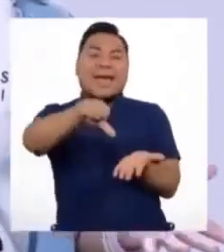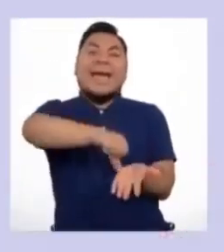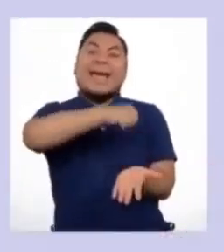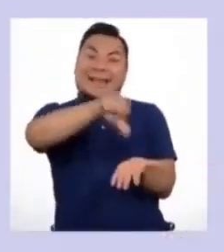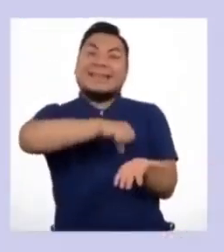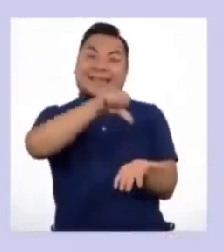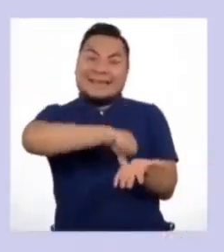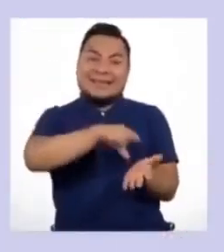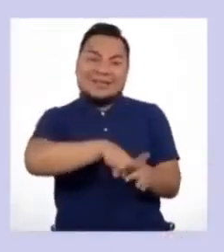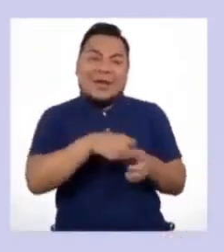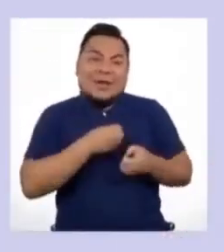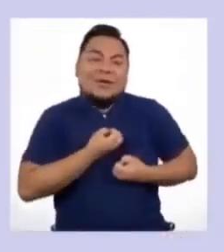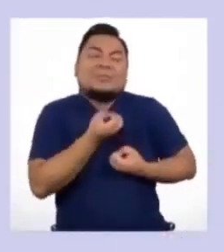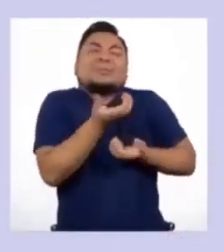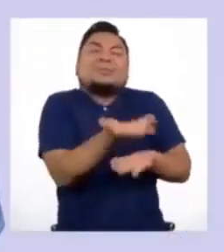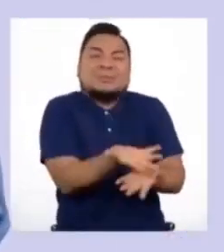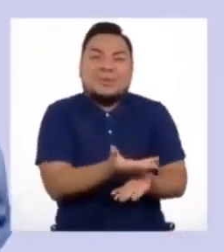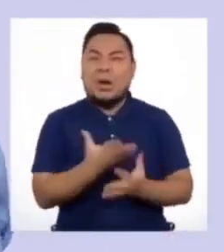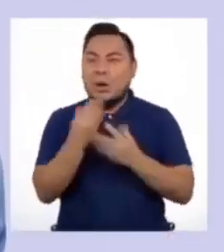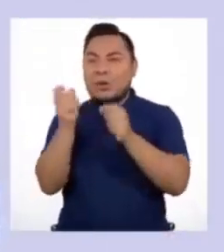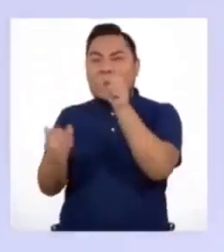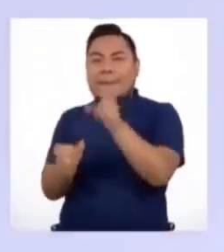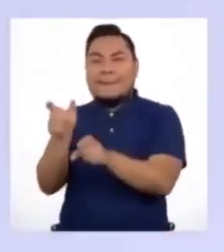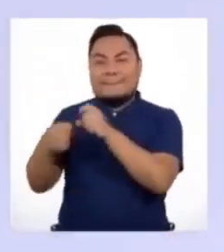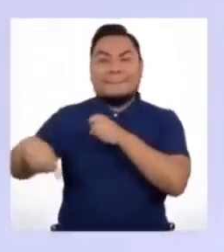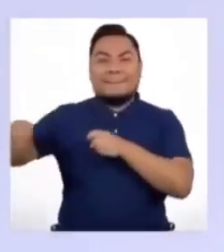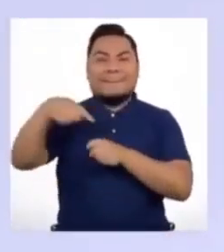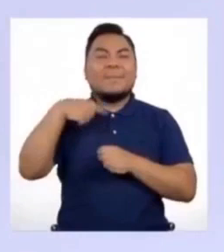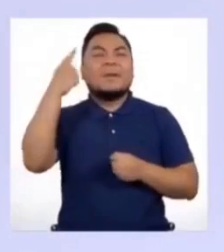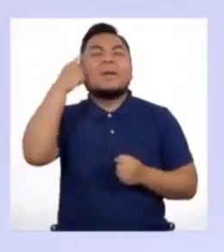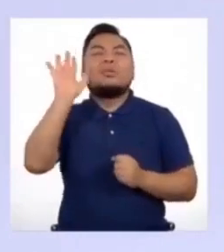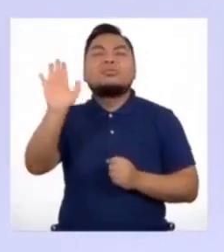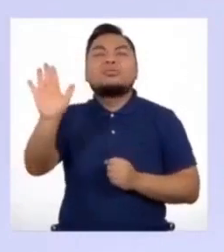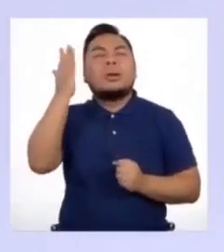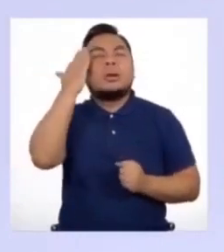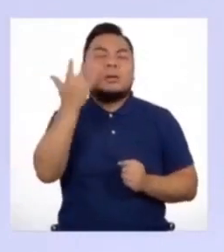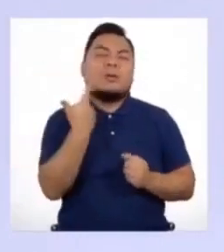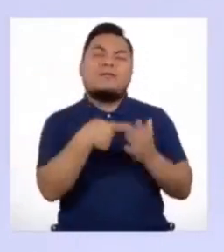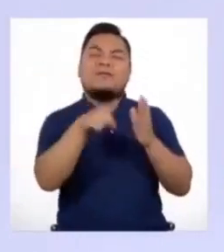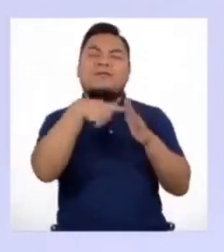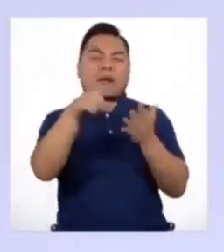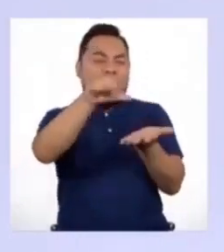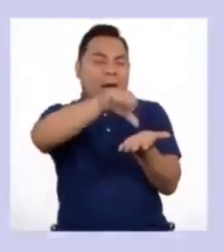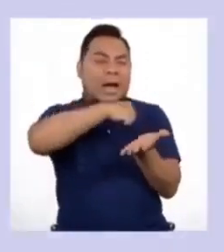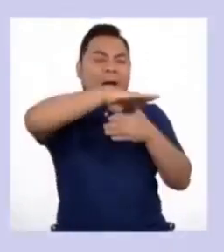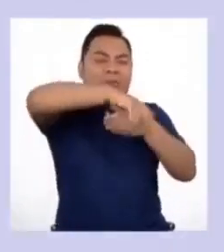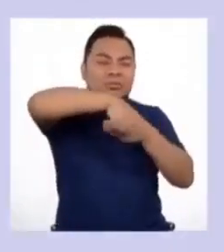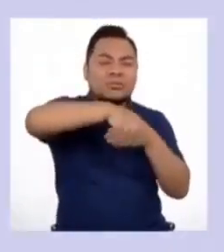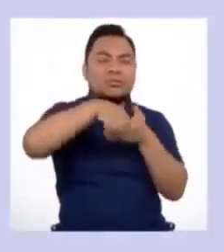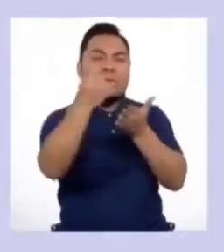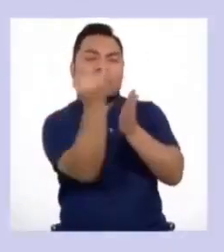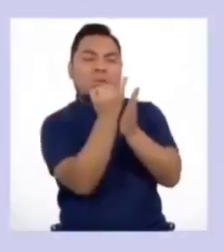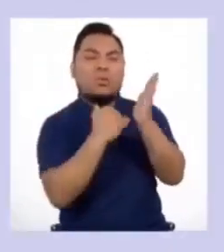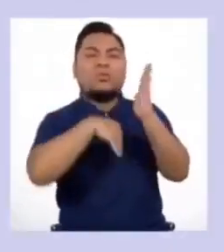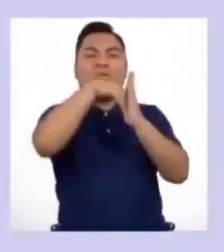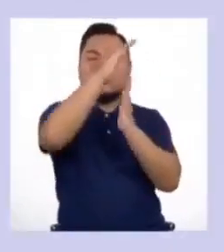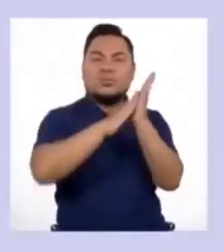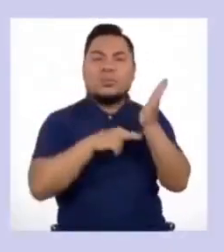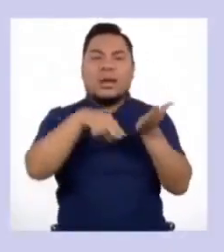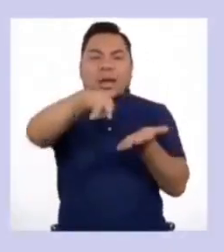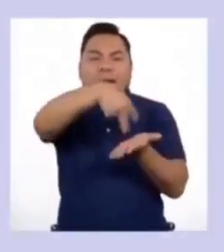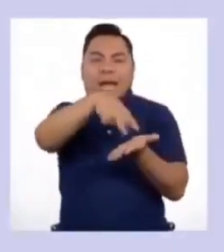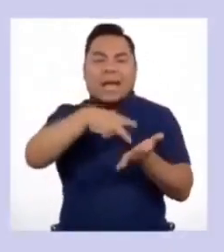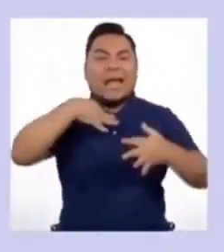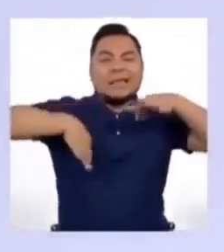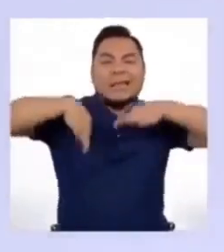ejemplo. Muchas y muchos artistas trabajan y exploran diferentes lenguajes artísticos para reflexionar a través de ellos,